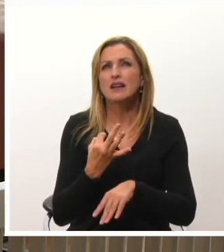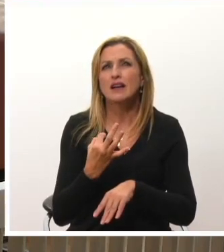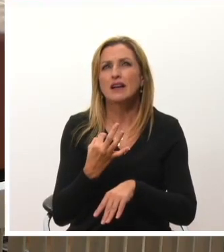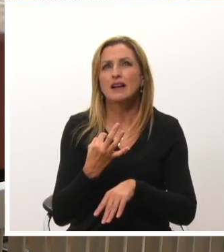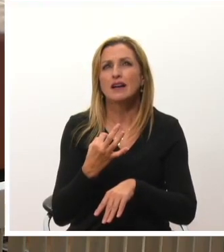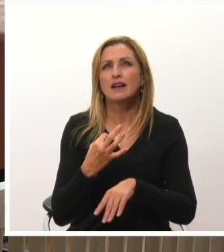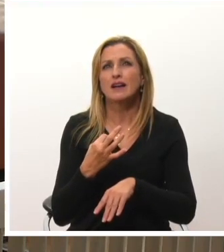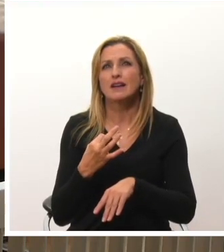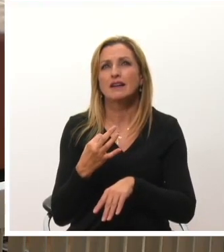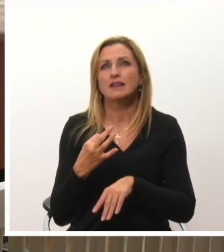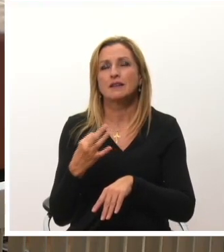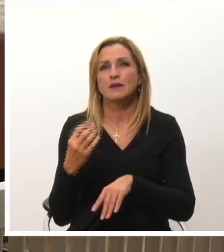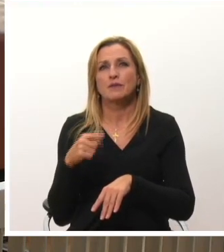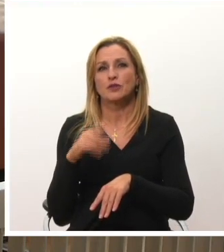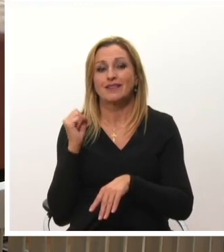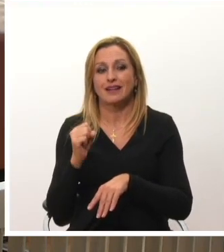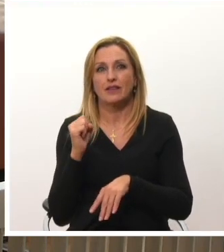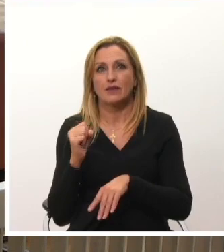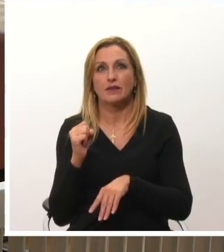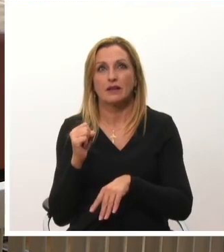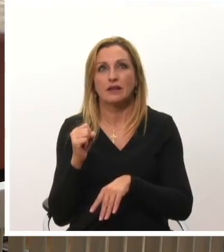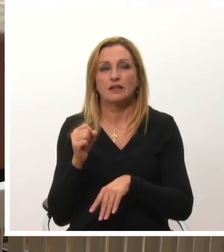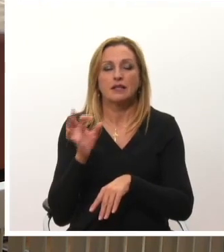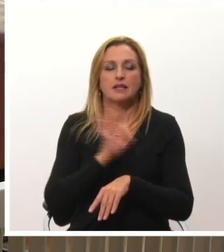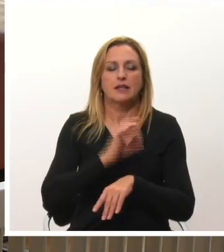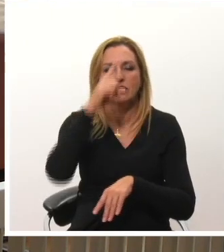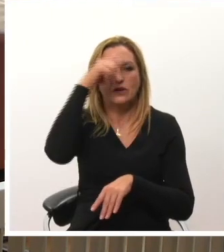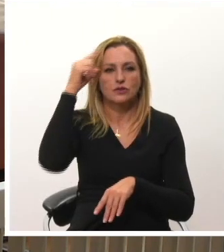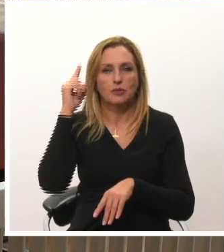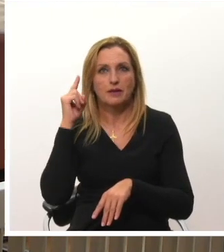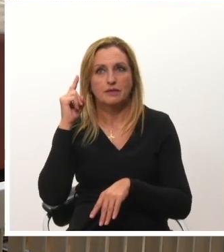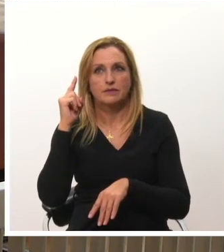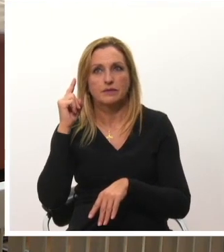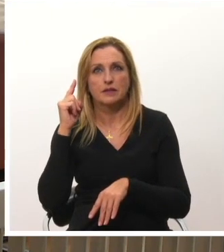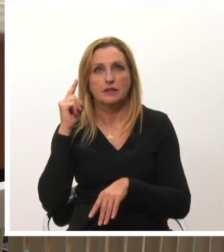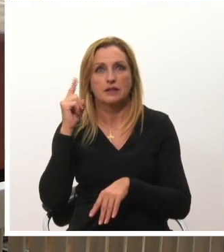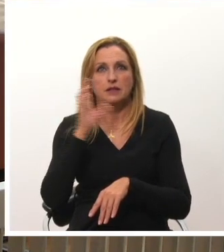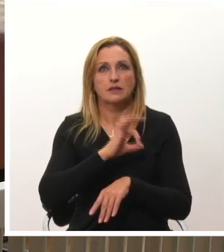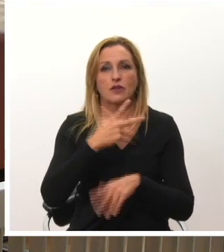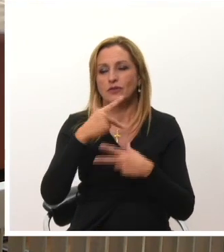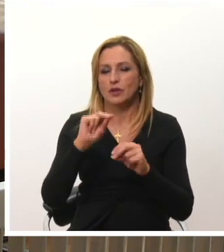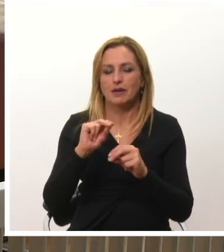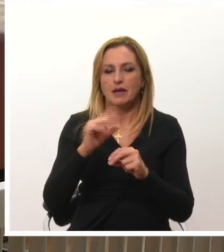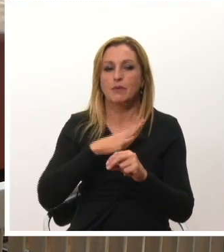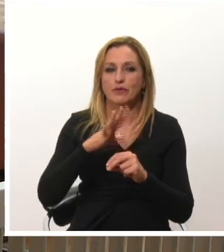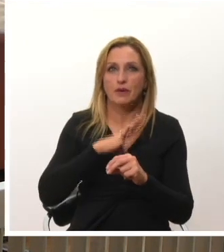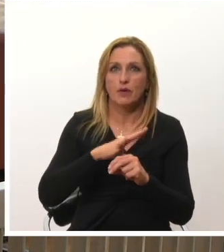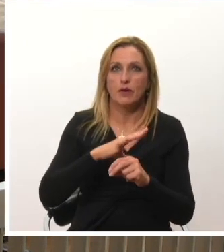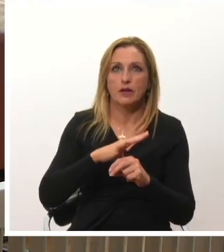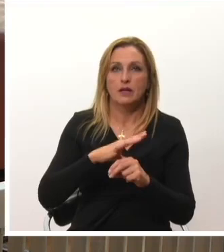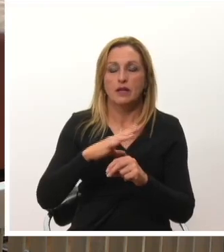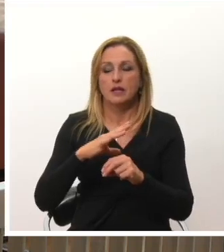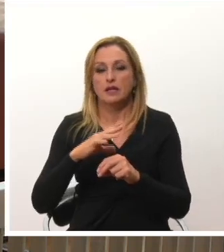venga vale Es evidente o sea esto es esto lo que tenemos en la consejería termino termino presidente nada más